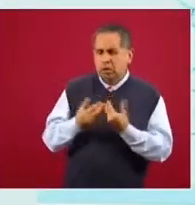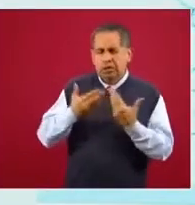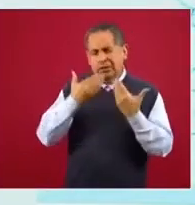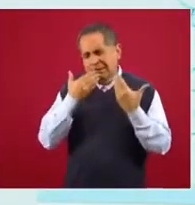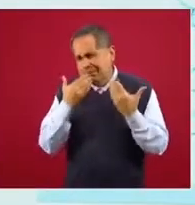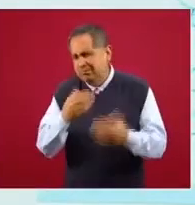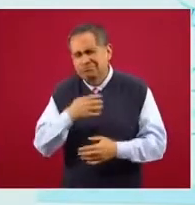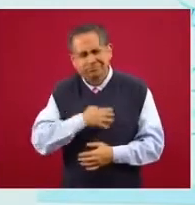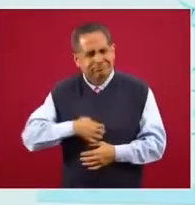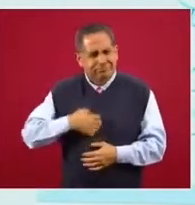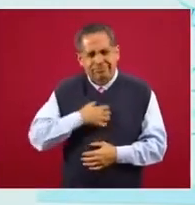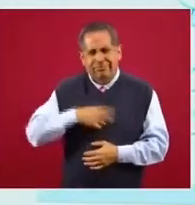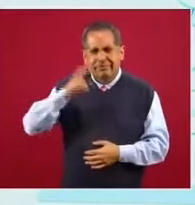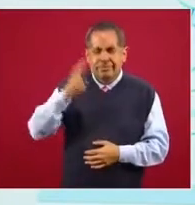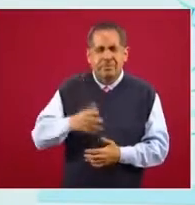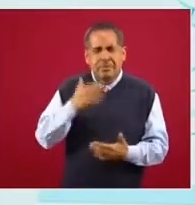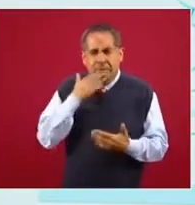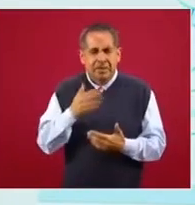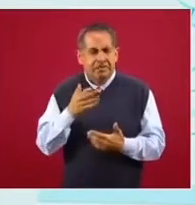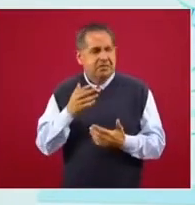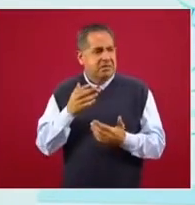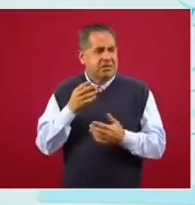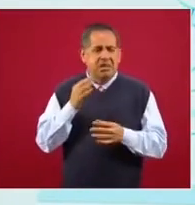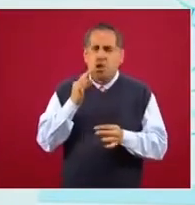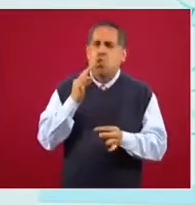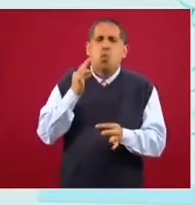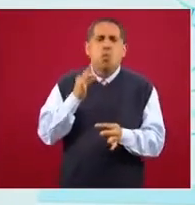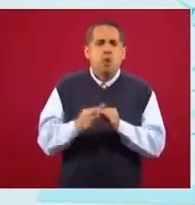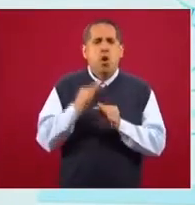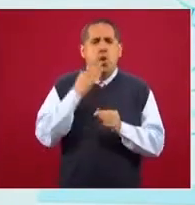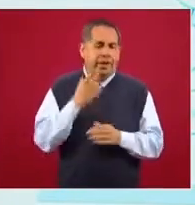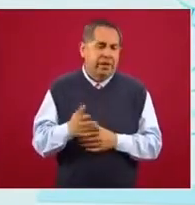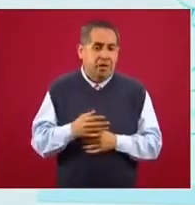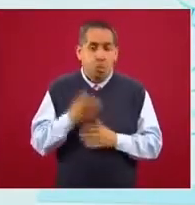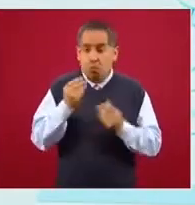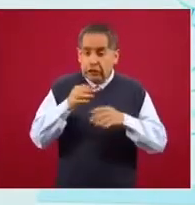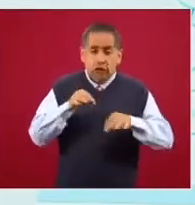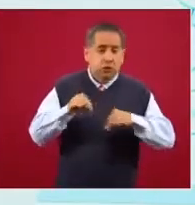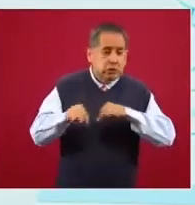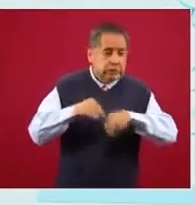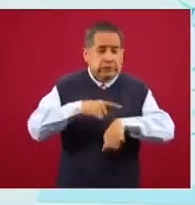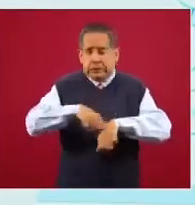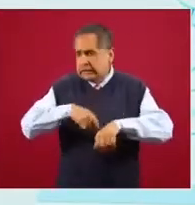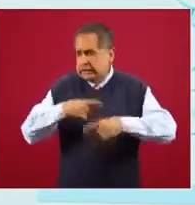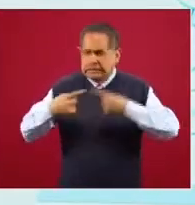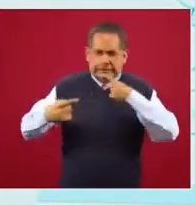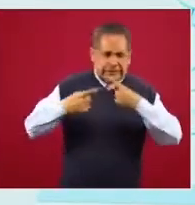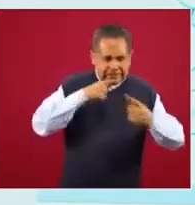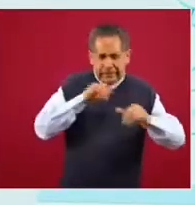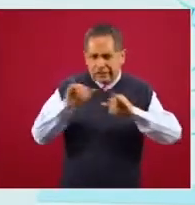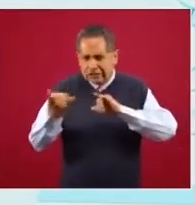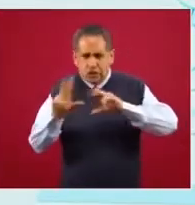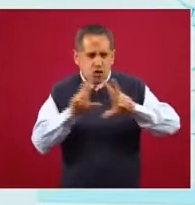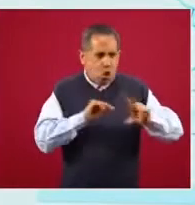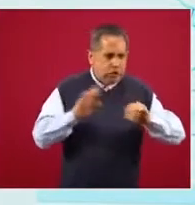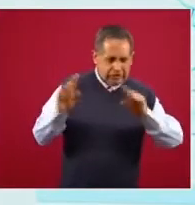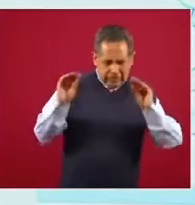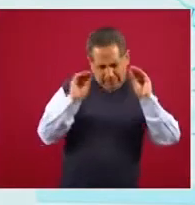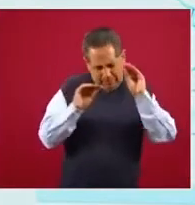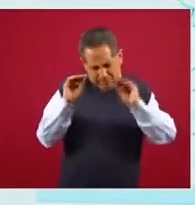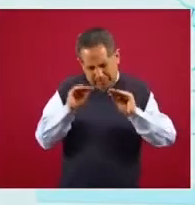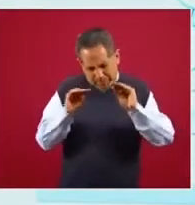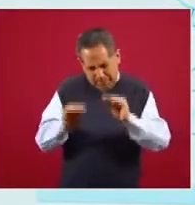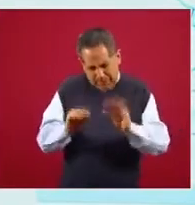celebro enormemente que se haya logrado, ya que fueron muchas horas de trabajo y sacrificio, pero se pudo demostrar que